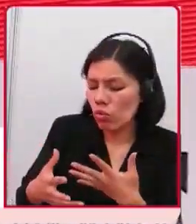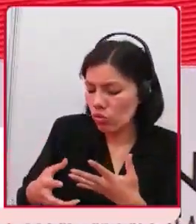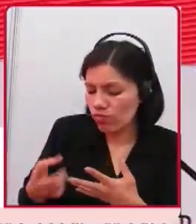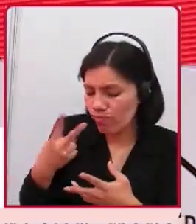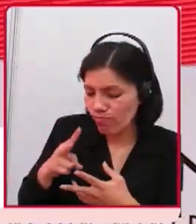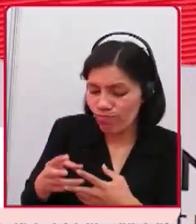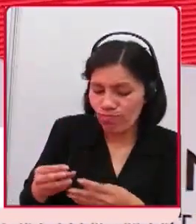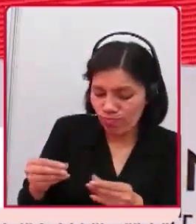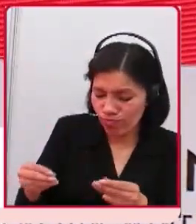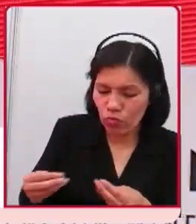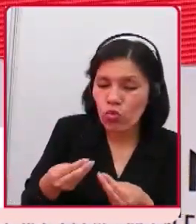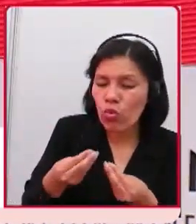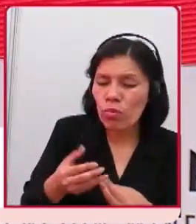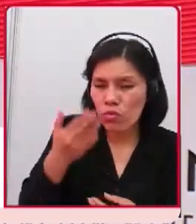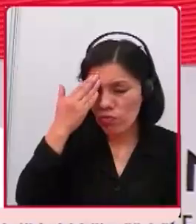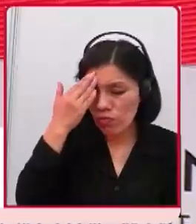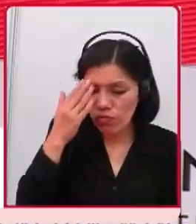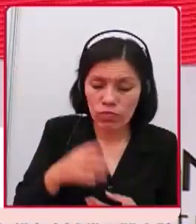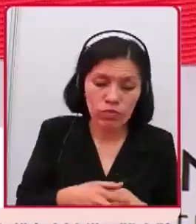los lodos?